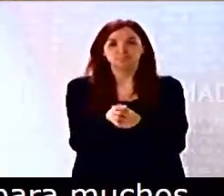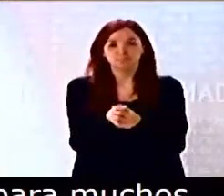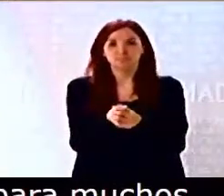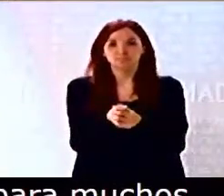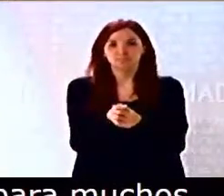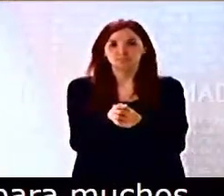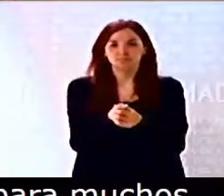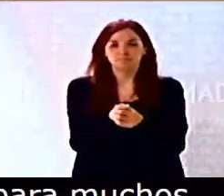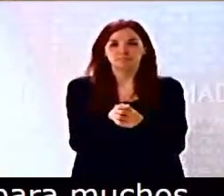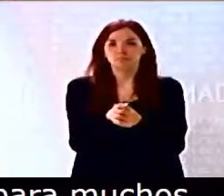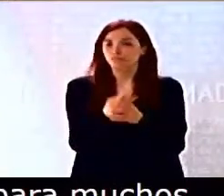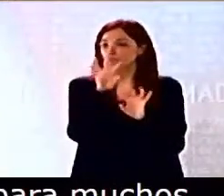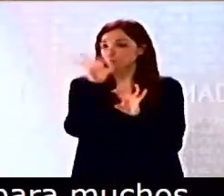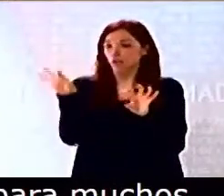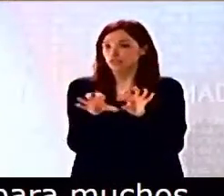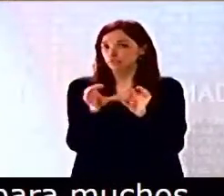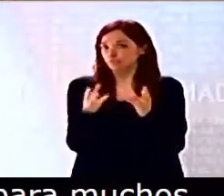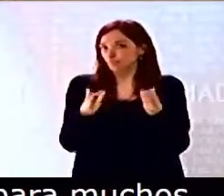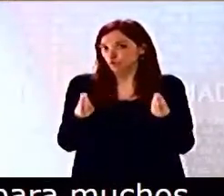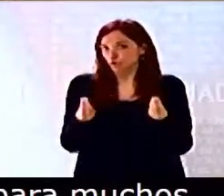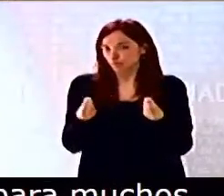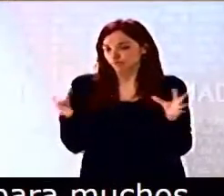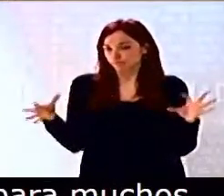Habla para muchos países.